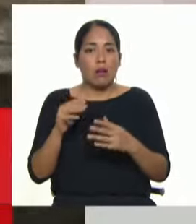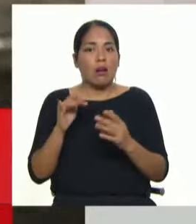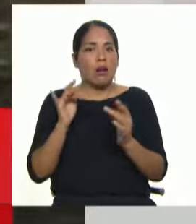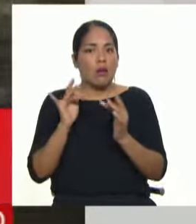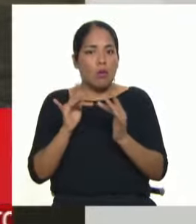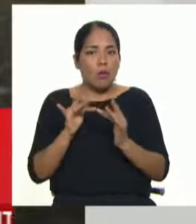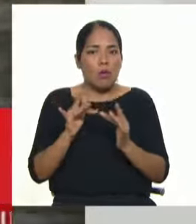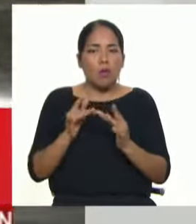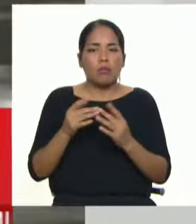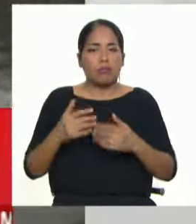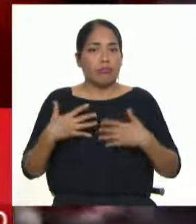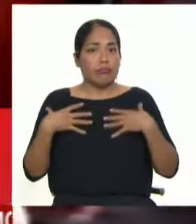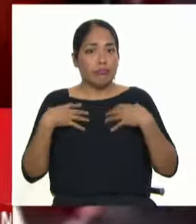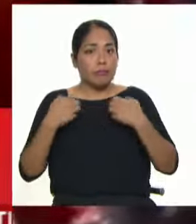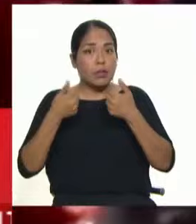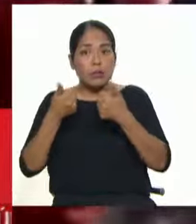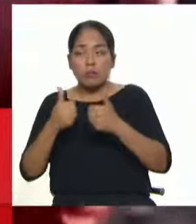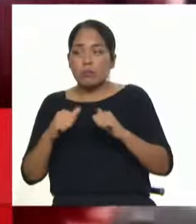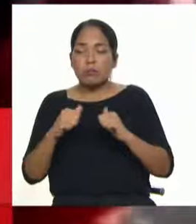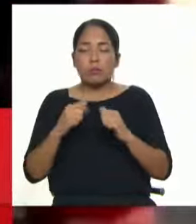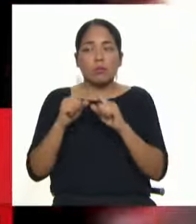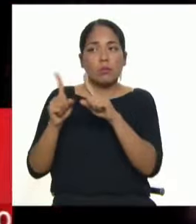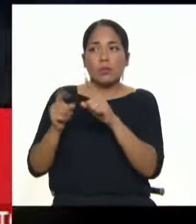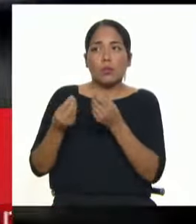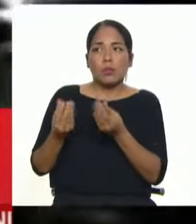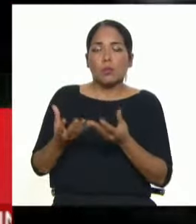¿Cómo se encuentra de salud tras este rescate?